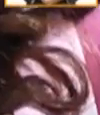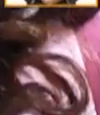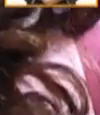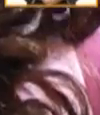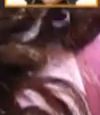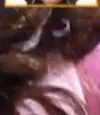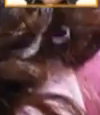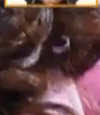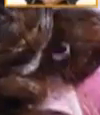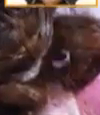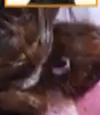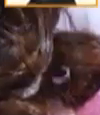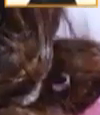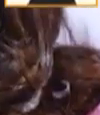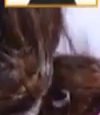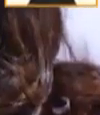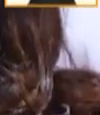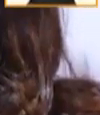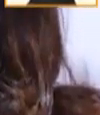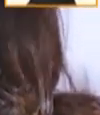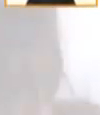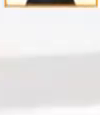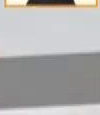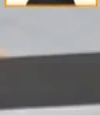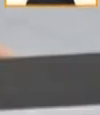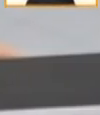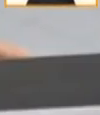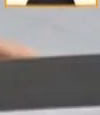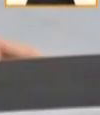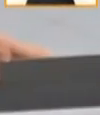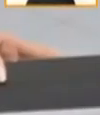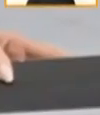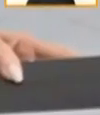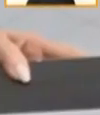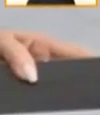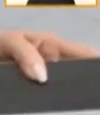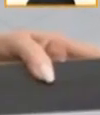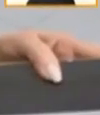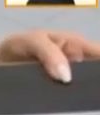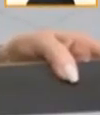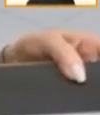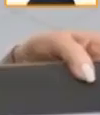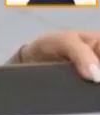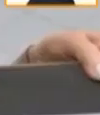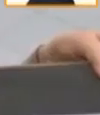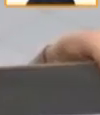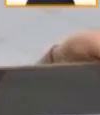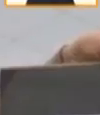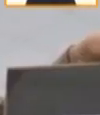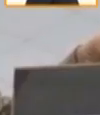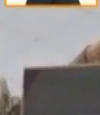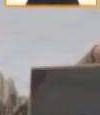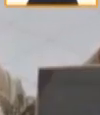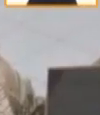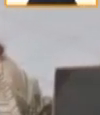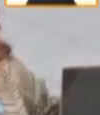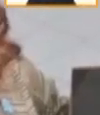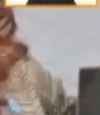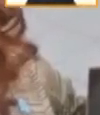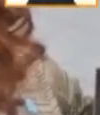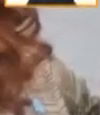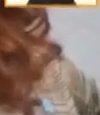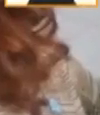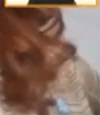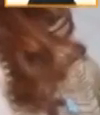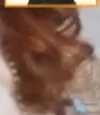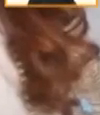La expresidenta argentina Cristina Fernández desacreditó este domingo 2 de marzo a Javier Milei tras su discurso en el Congreso al afirmar que el mandatario argentino